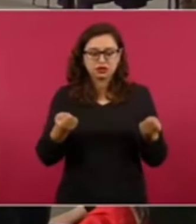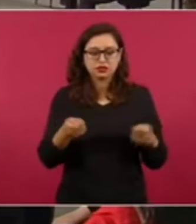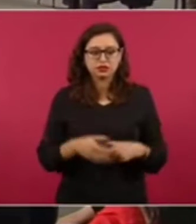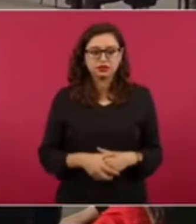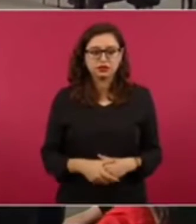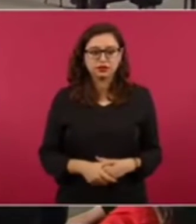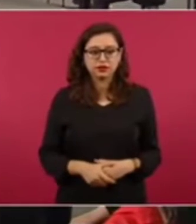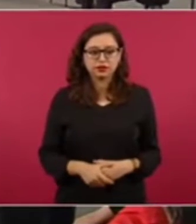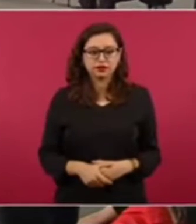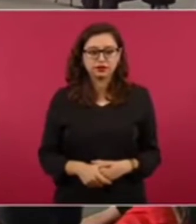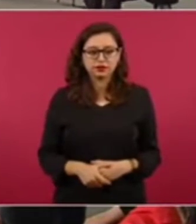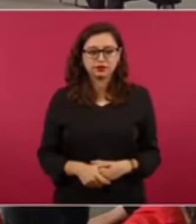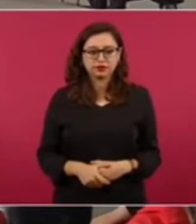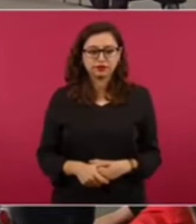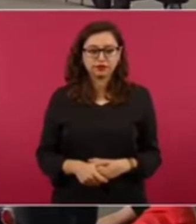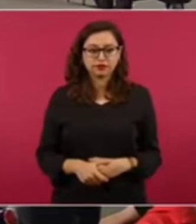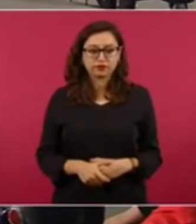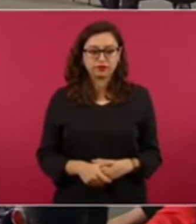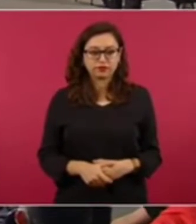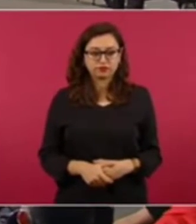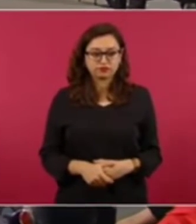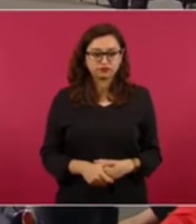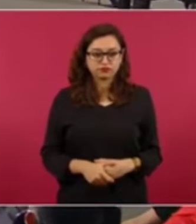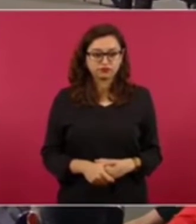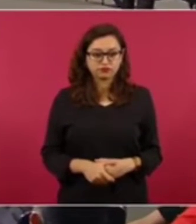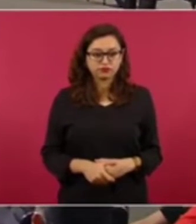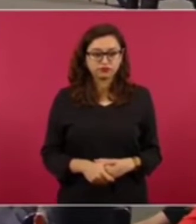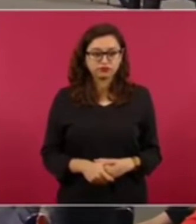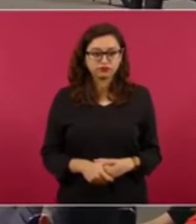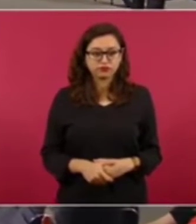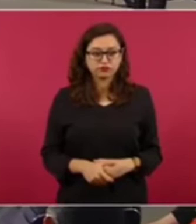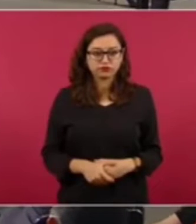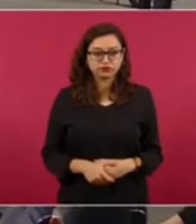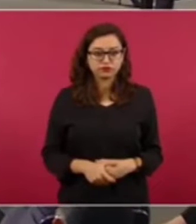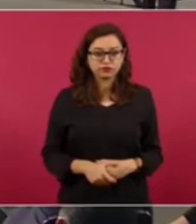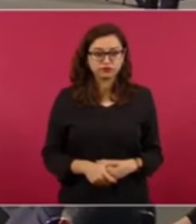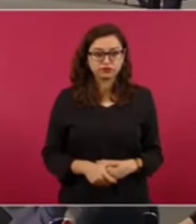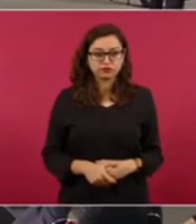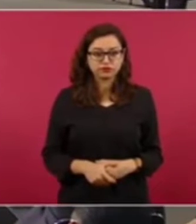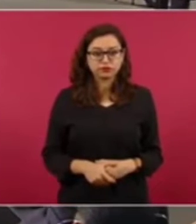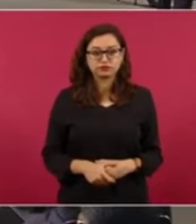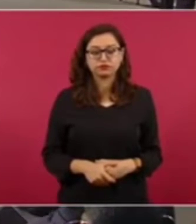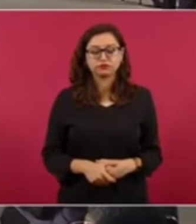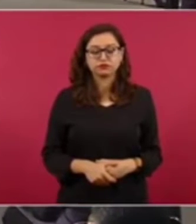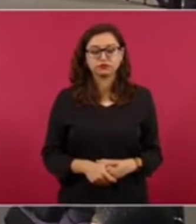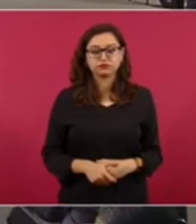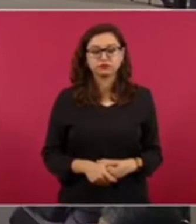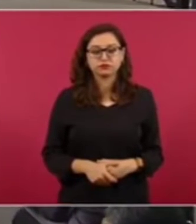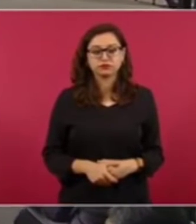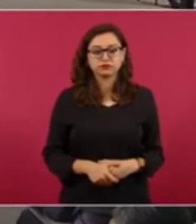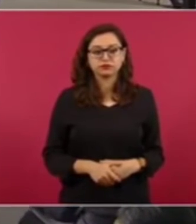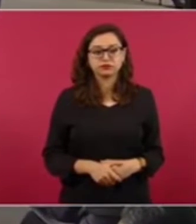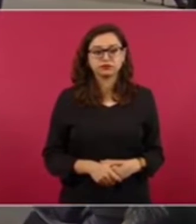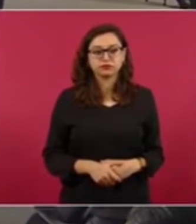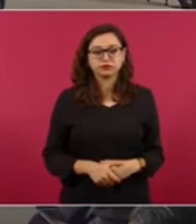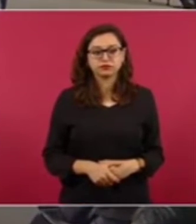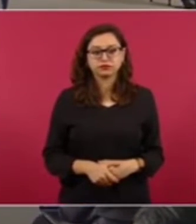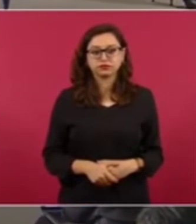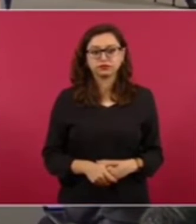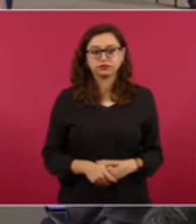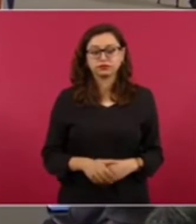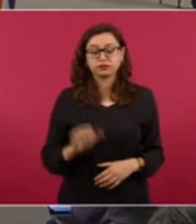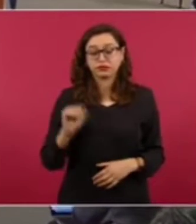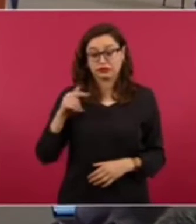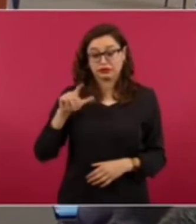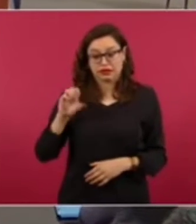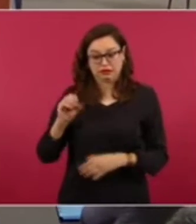páralo ahí. On savait Imagínense que sur ce dossier, un expresidente, la vergüenza